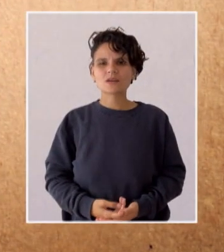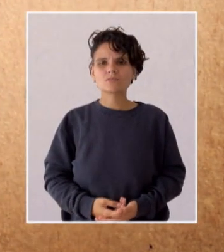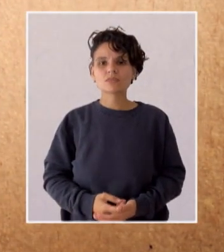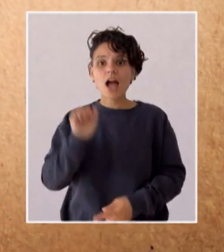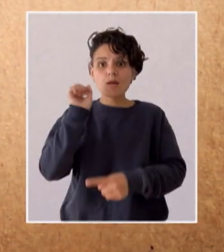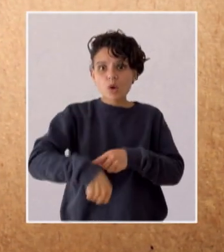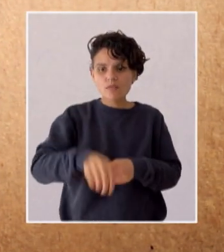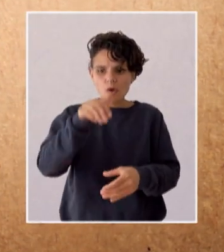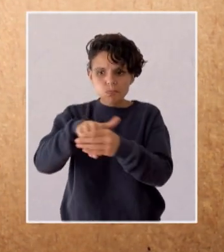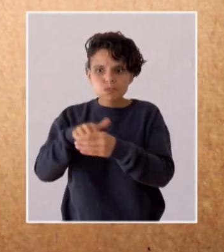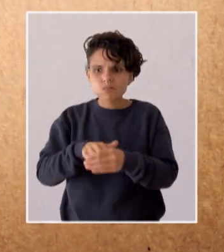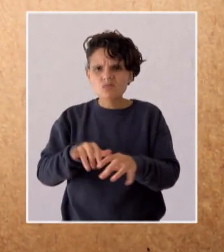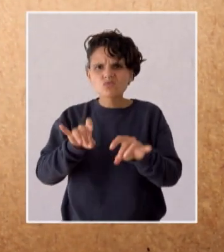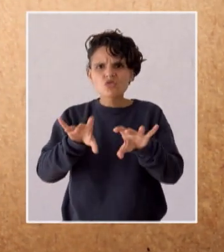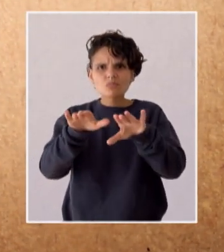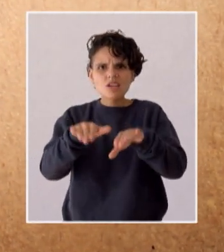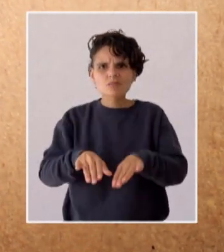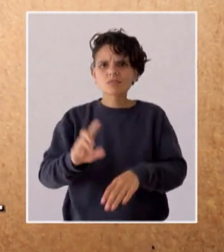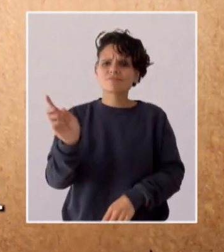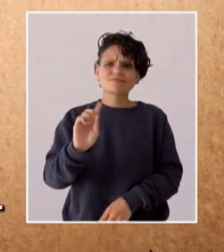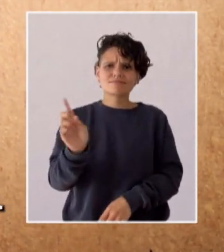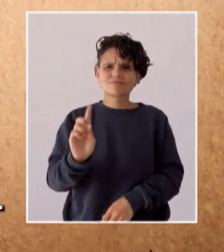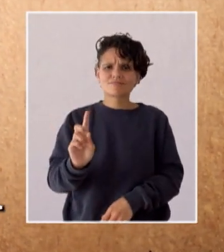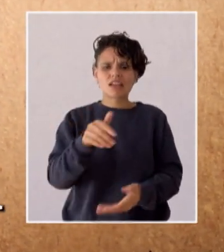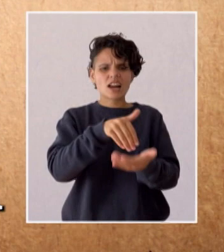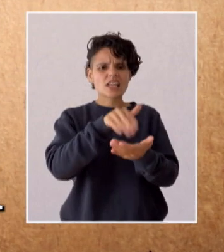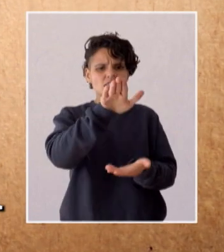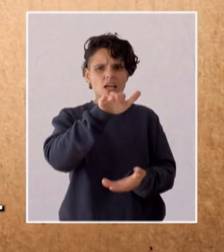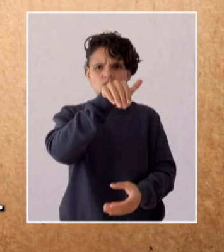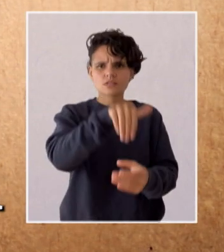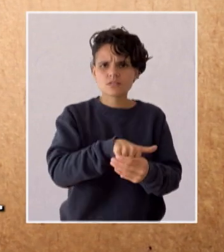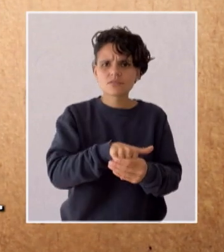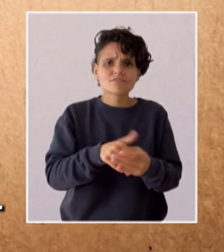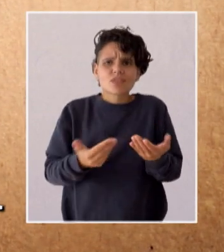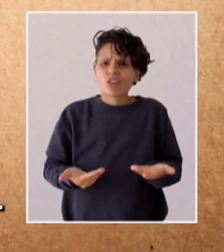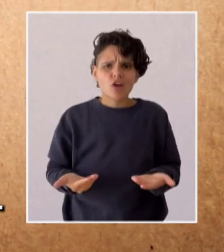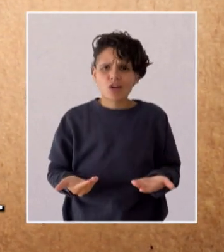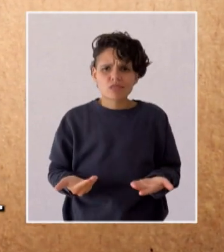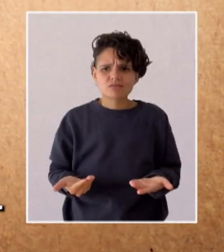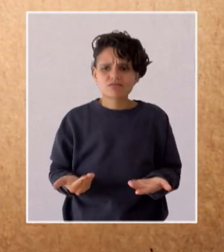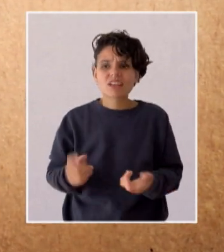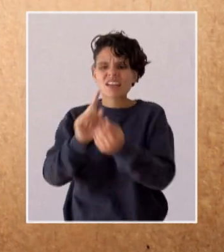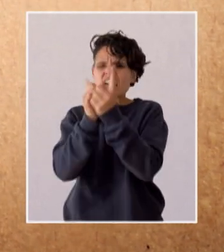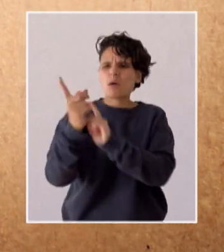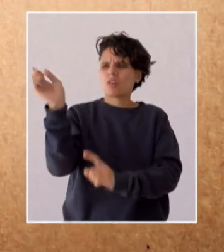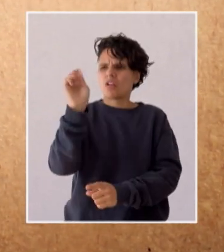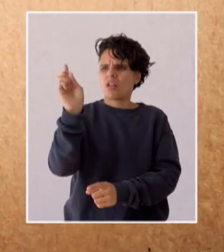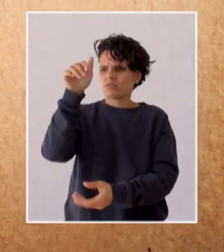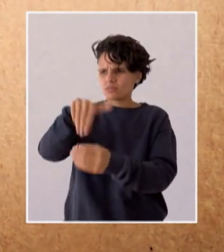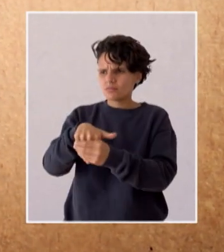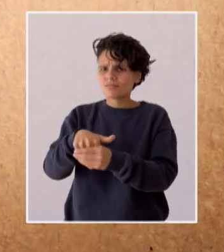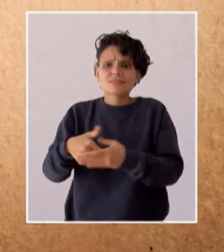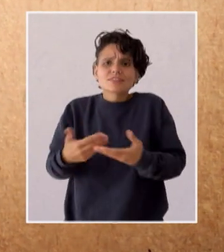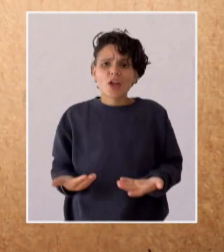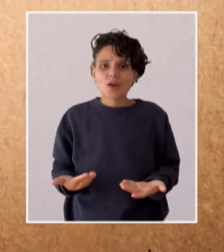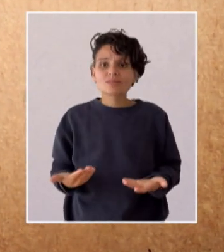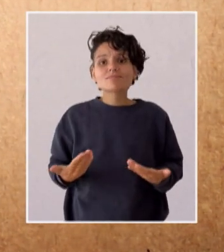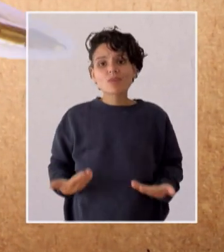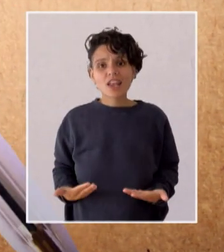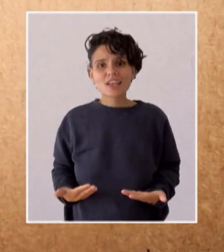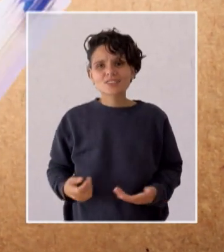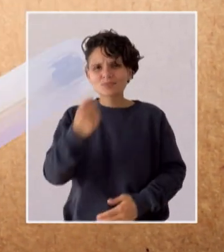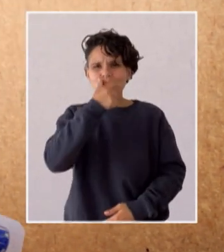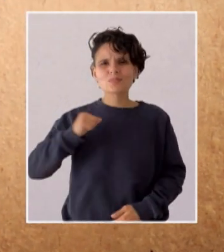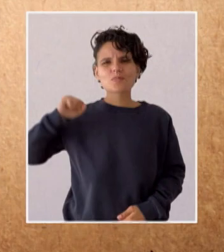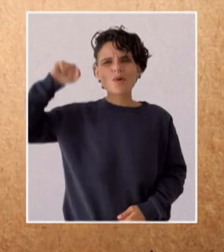No votamos a prueba para que todo siga igual. Ni para terminar votando por los candidatos del rechazo. O por quienes frenan los cambios. Por